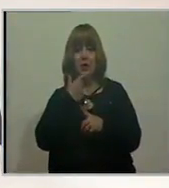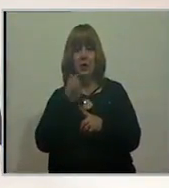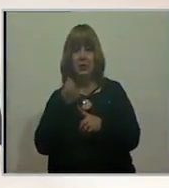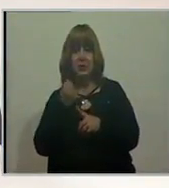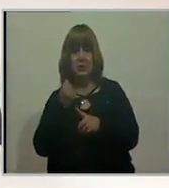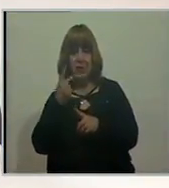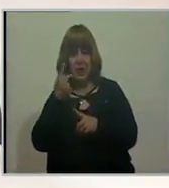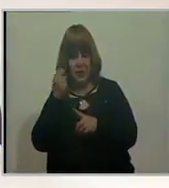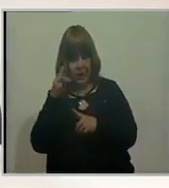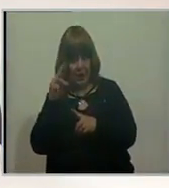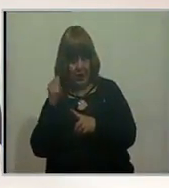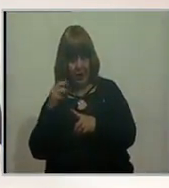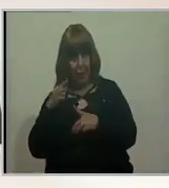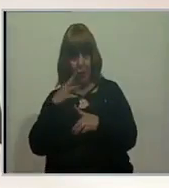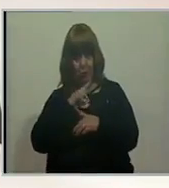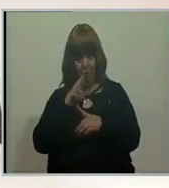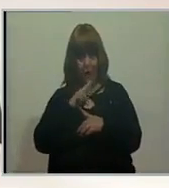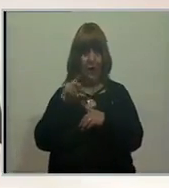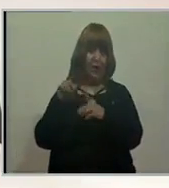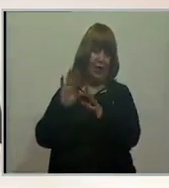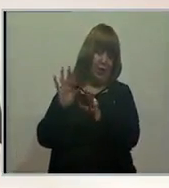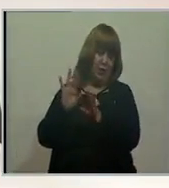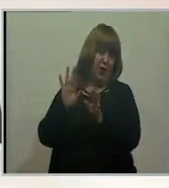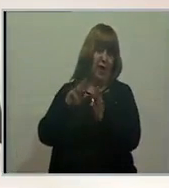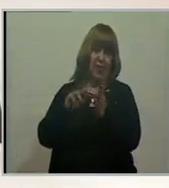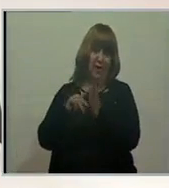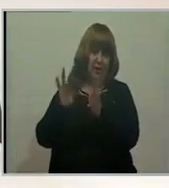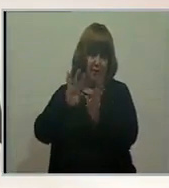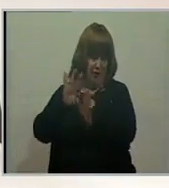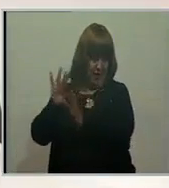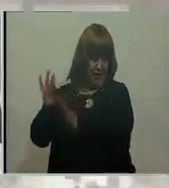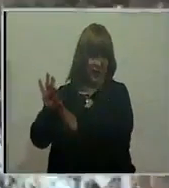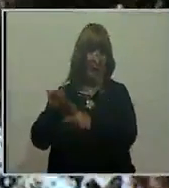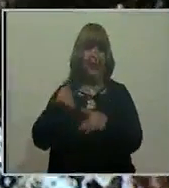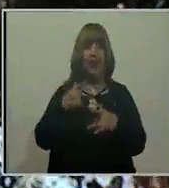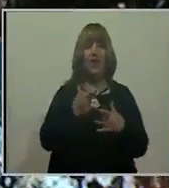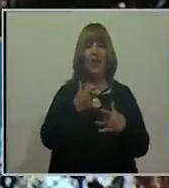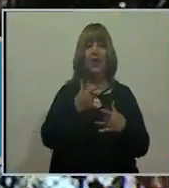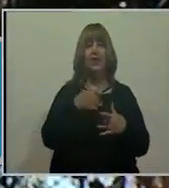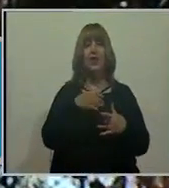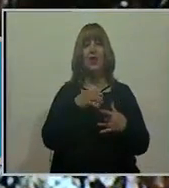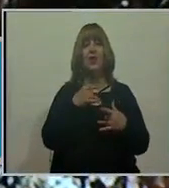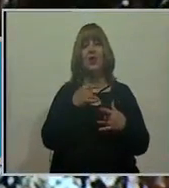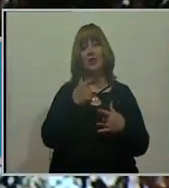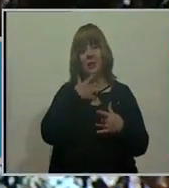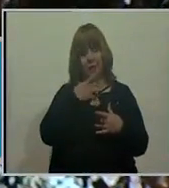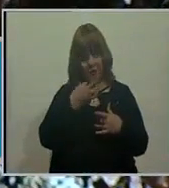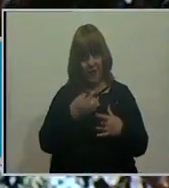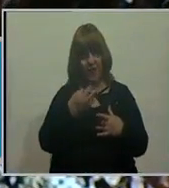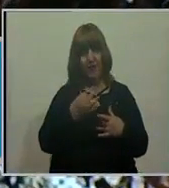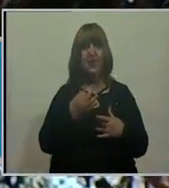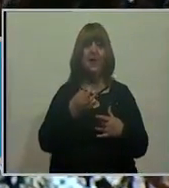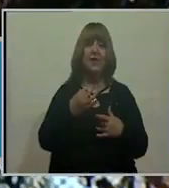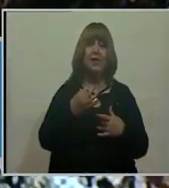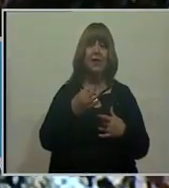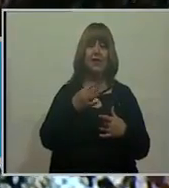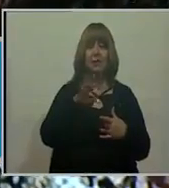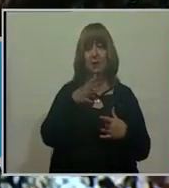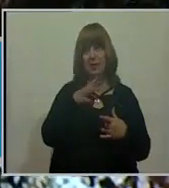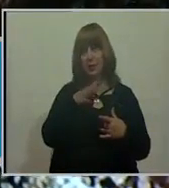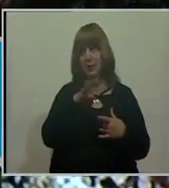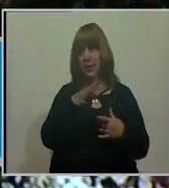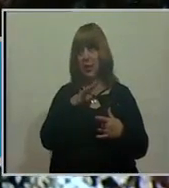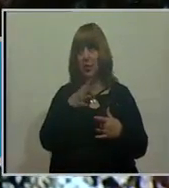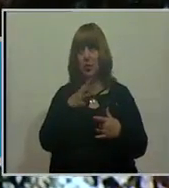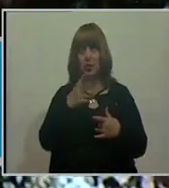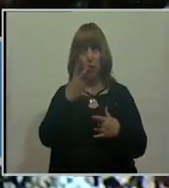mexicano. No. Esto es amor a la colombiana o amor a la española, si querés. Claro. Como más te guste. En realidad ya sé... Prácticamente